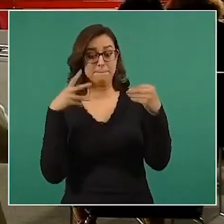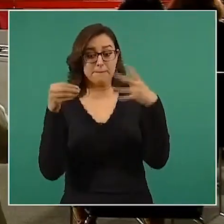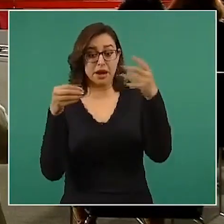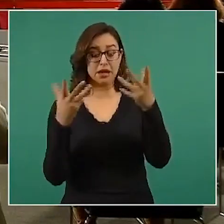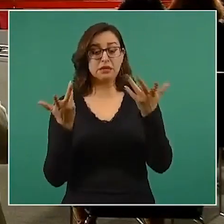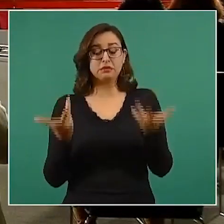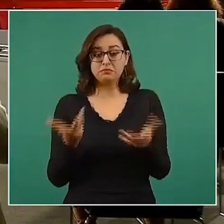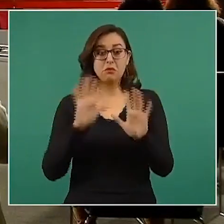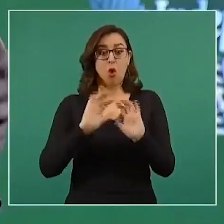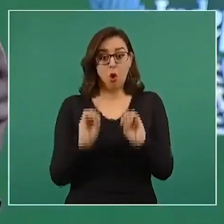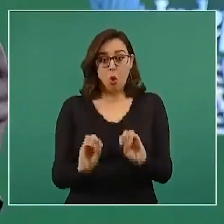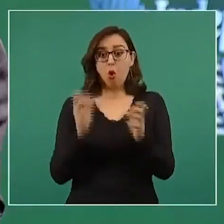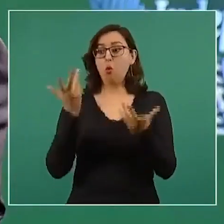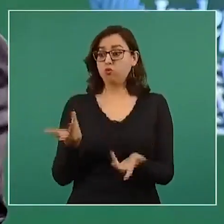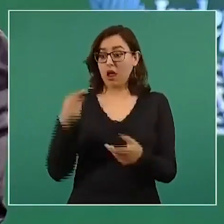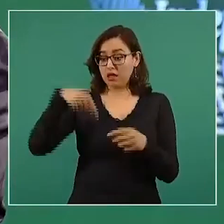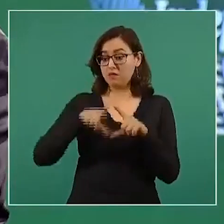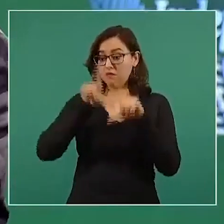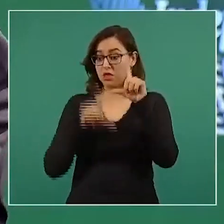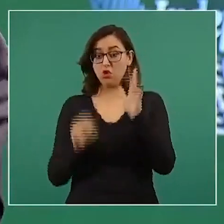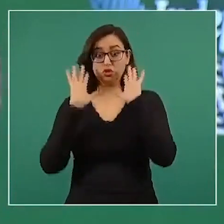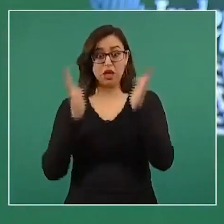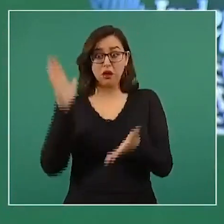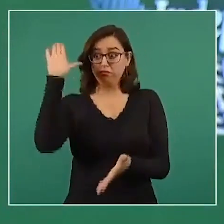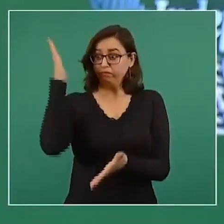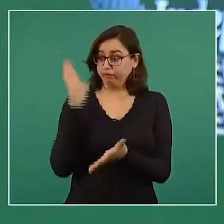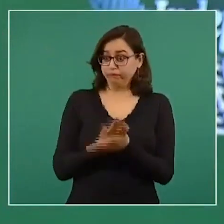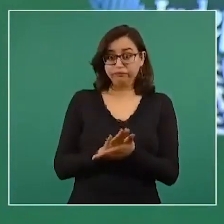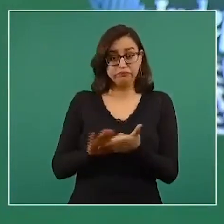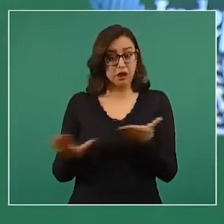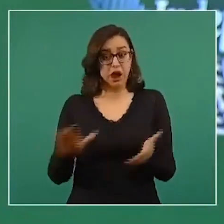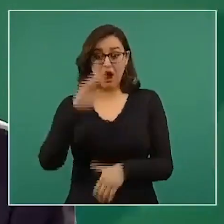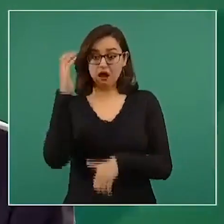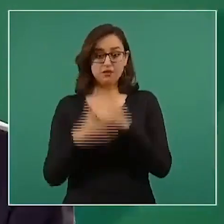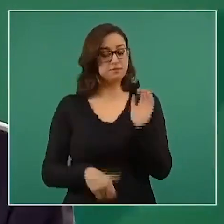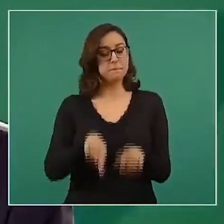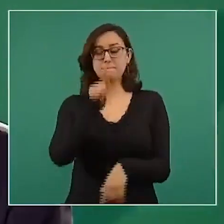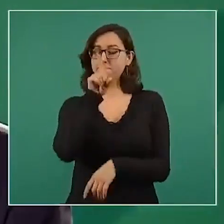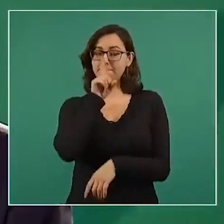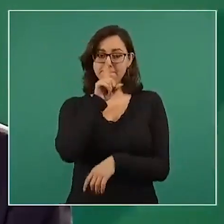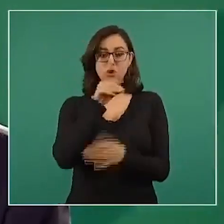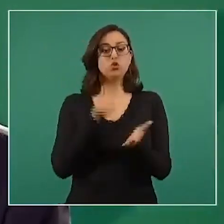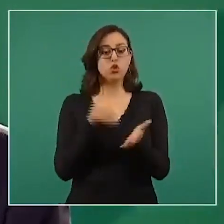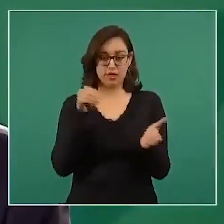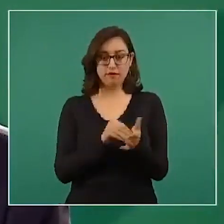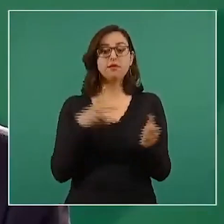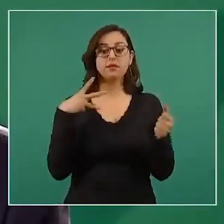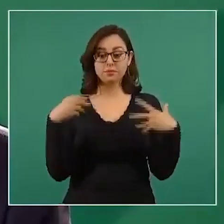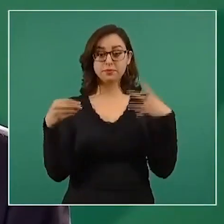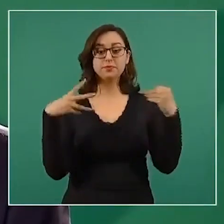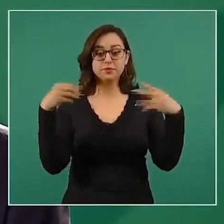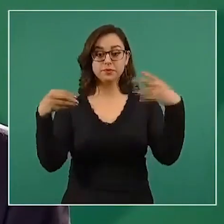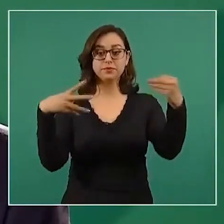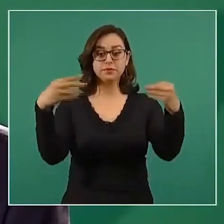0 casos o 0 eventos o 0 contagios. Sigue la epidemia activa. Para que tengamos una idea clara y